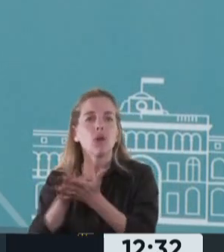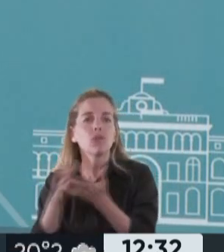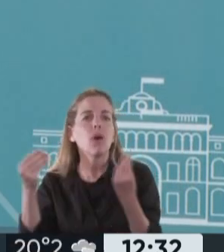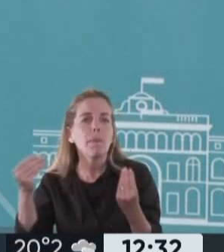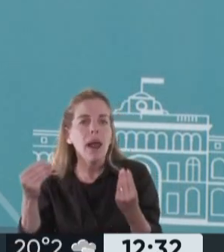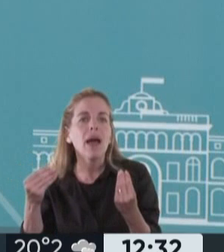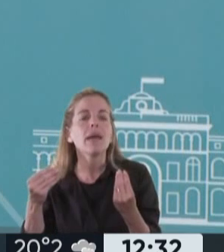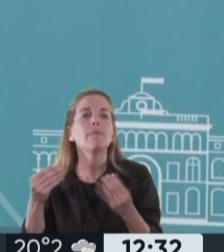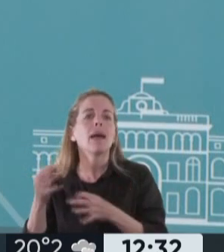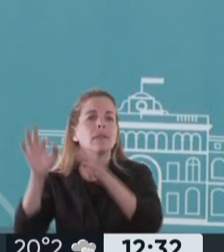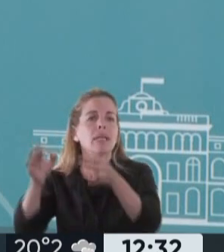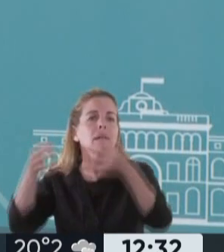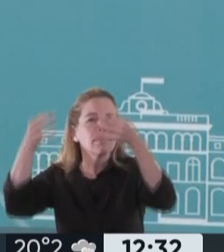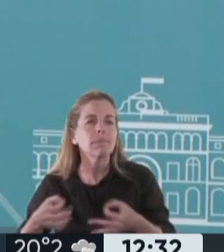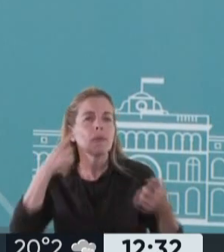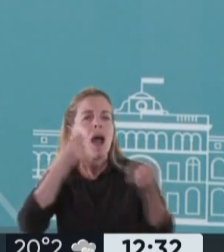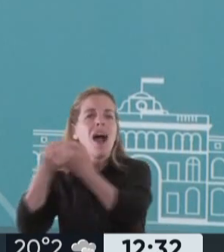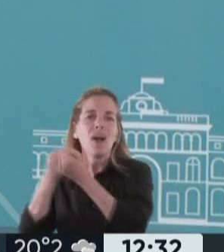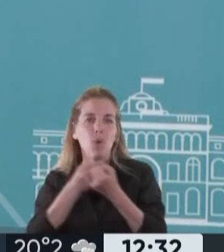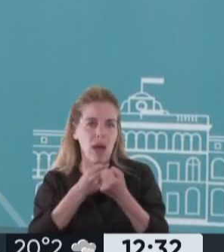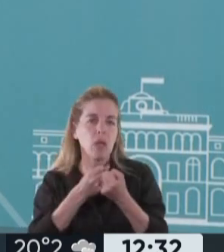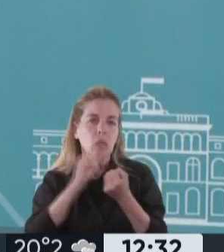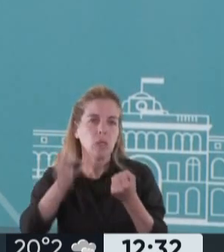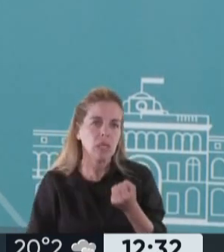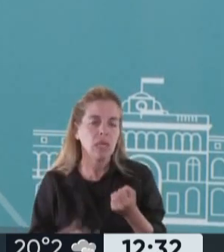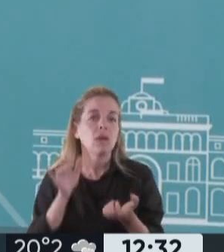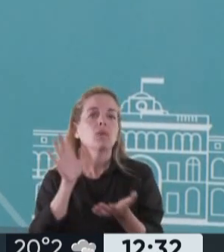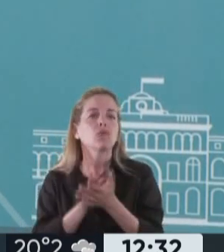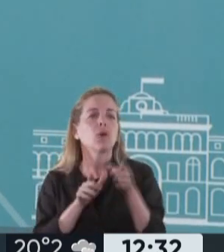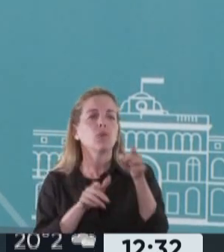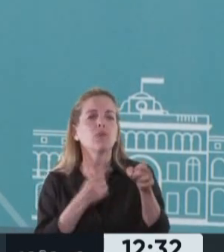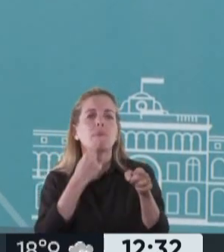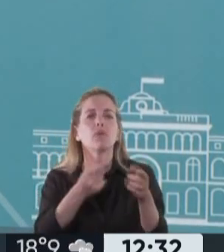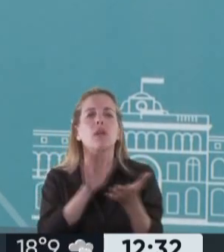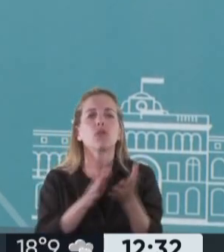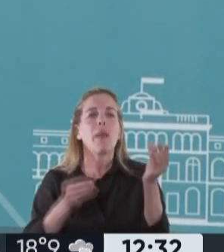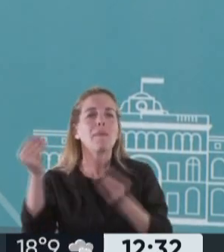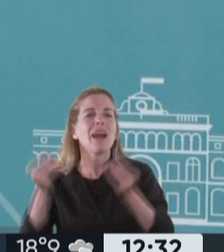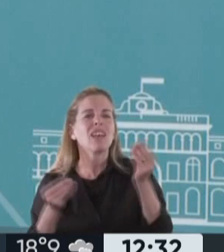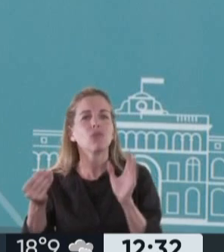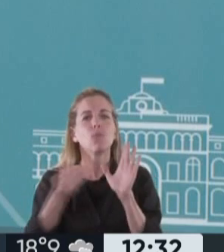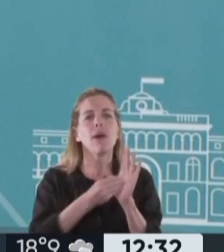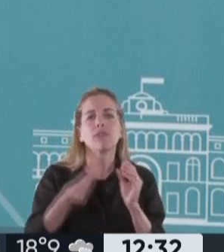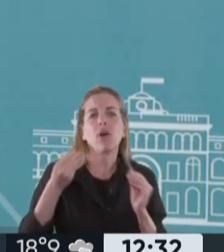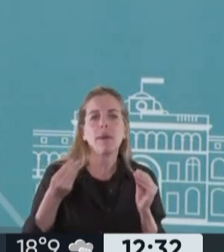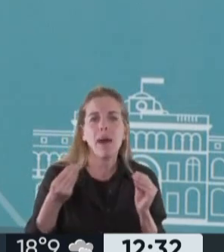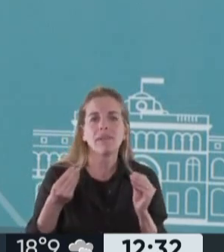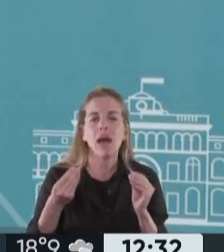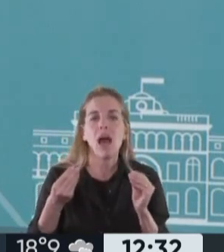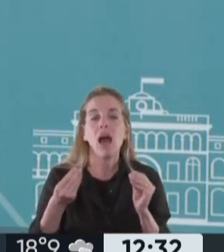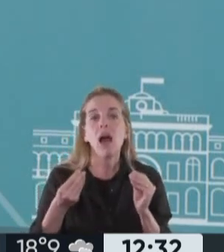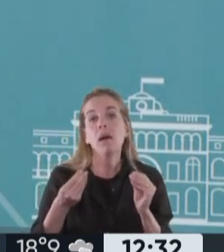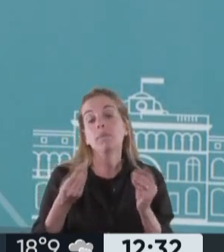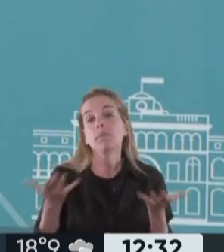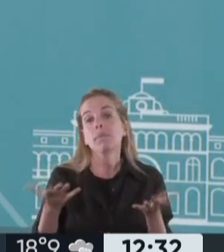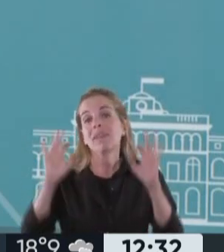para llegar a un acuerdo. En cuanto a lo que usted menciona del presupuesto, hay que recordar una vez más